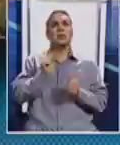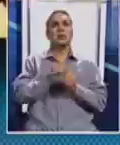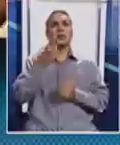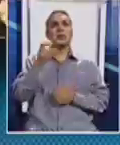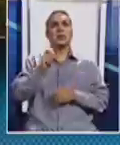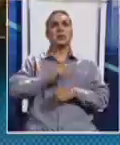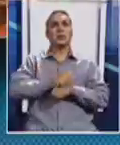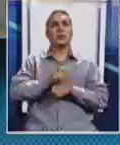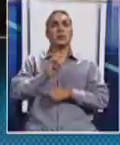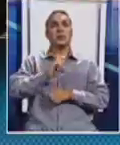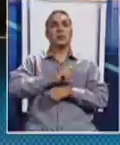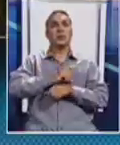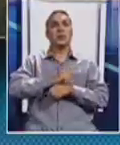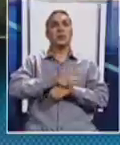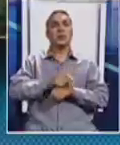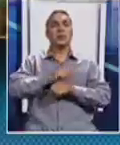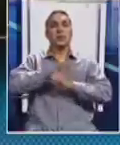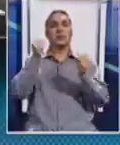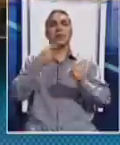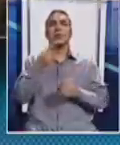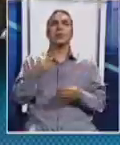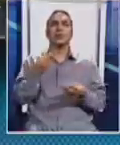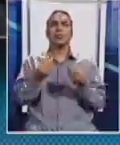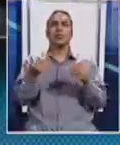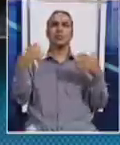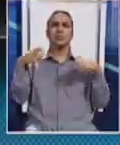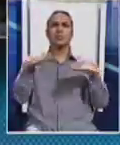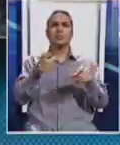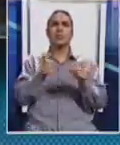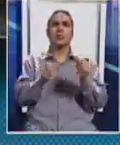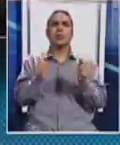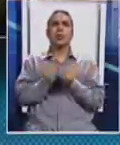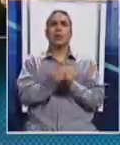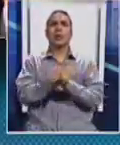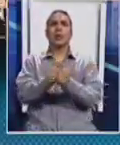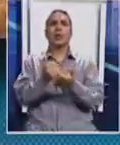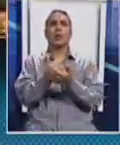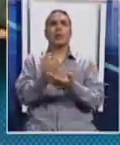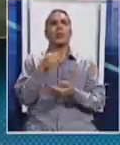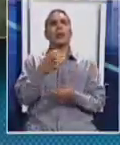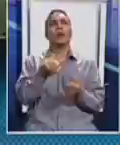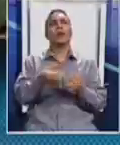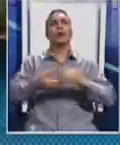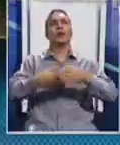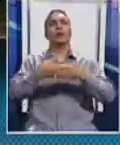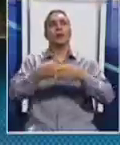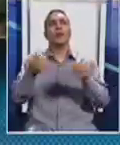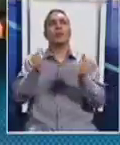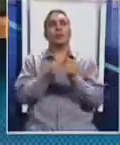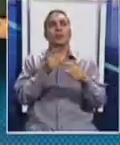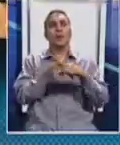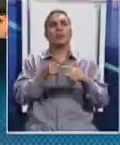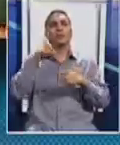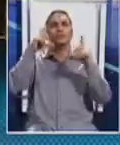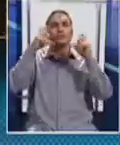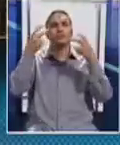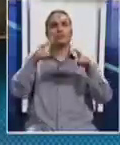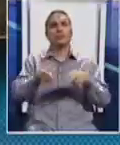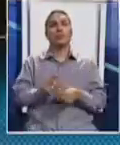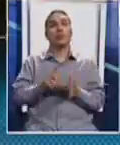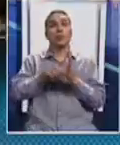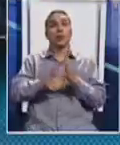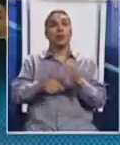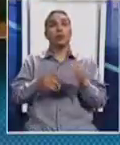minutos de la mañana. Allí fue recibido por un nutrido número de simpatizantes que buscaban saludarlo y fotografiarse con él. Luego